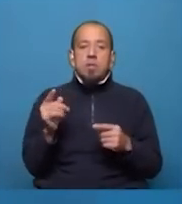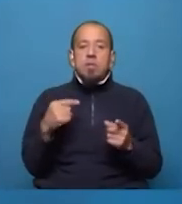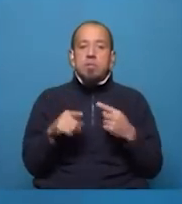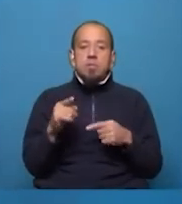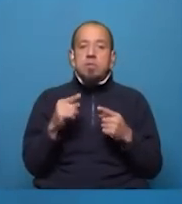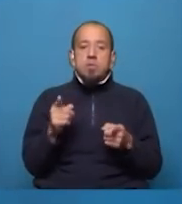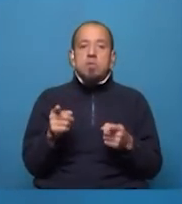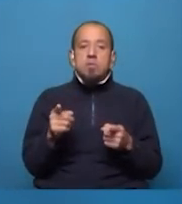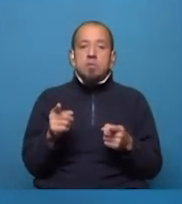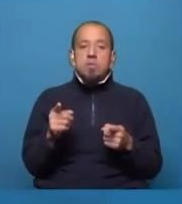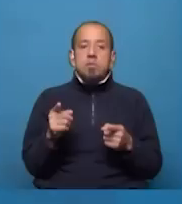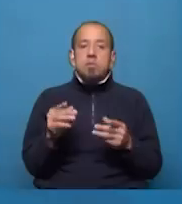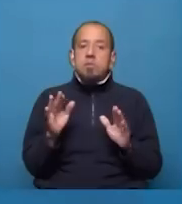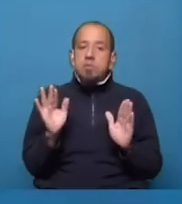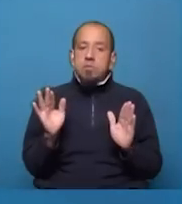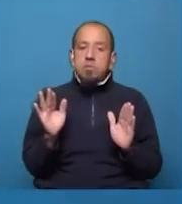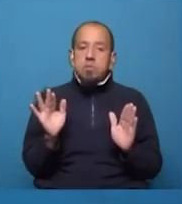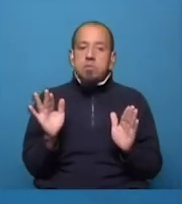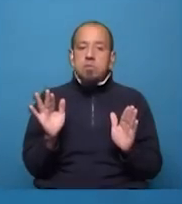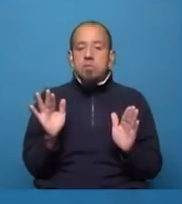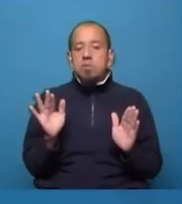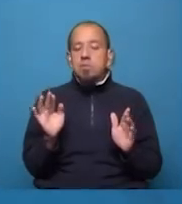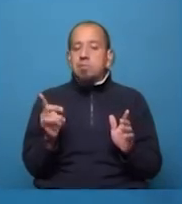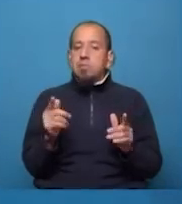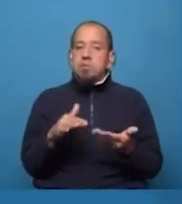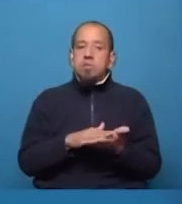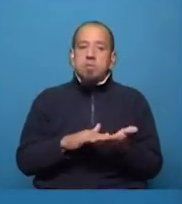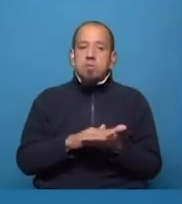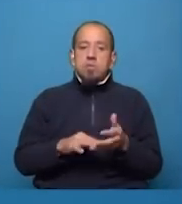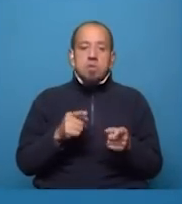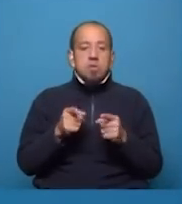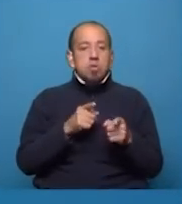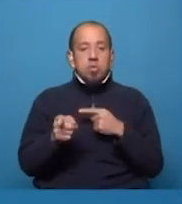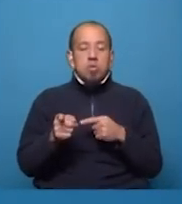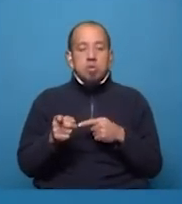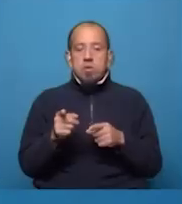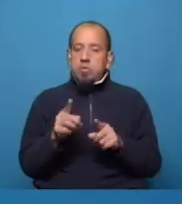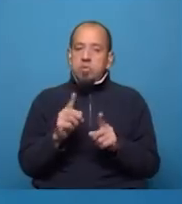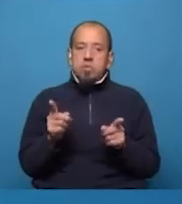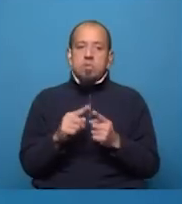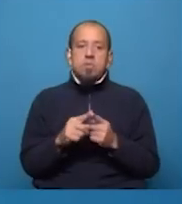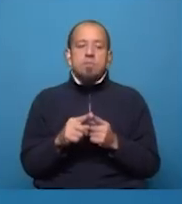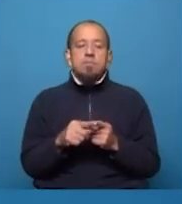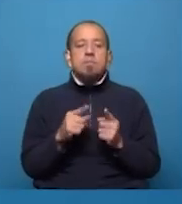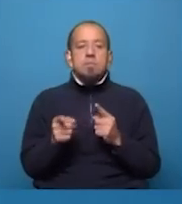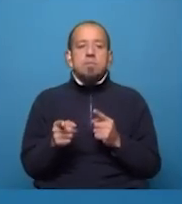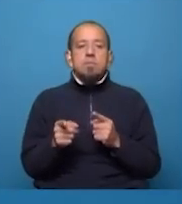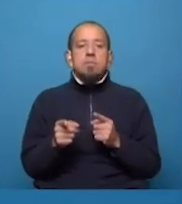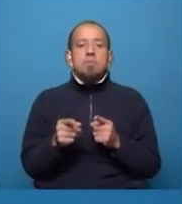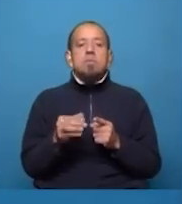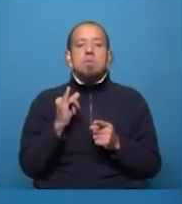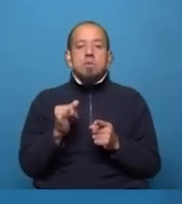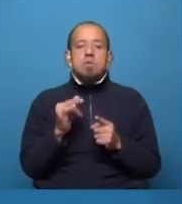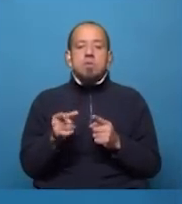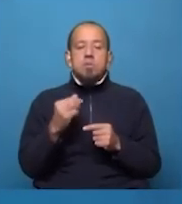pero ya la busca casitos así no combatéis al crimen organizado esta operación es una